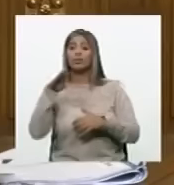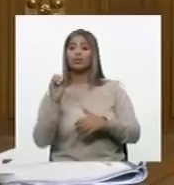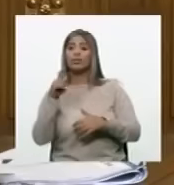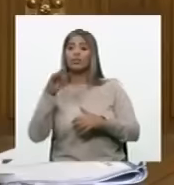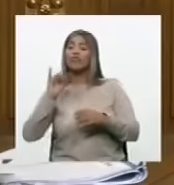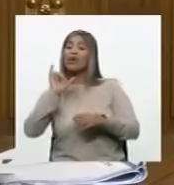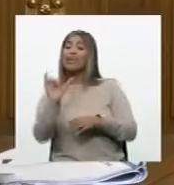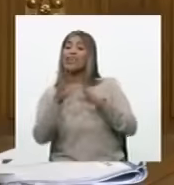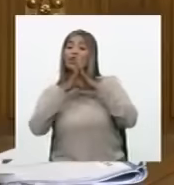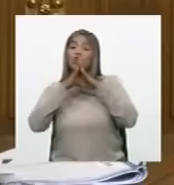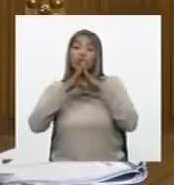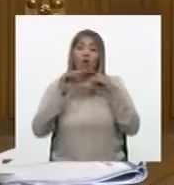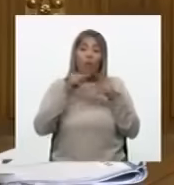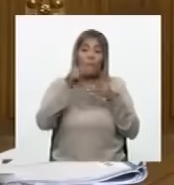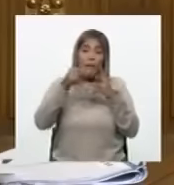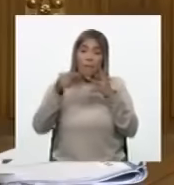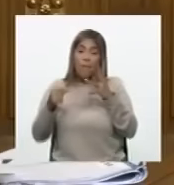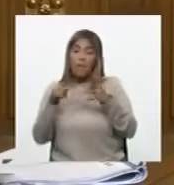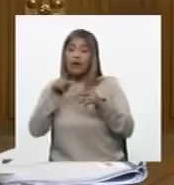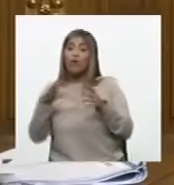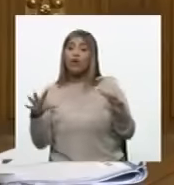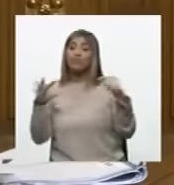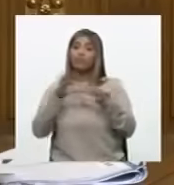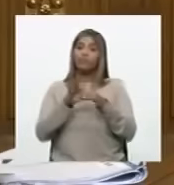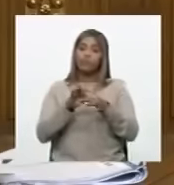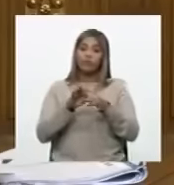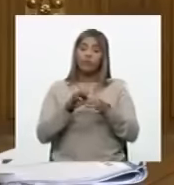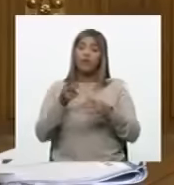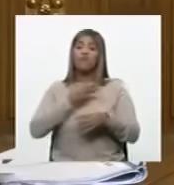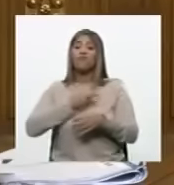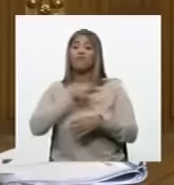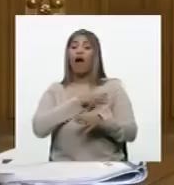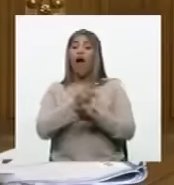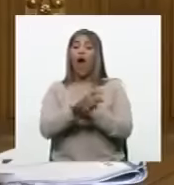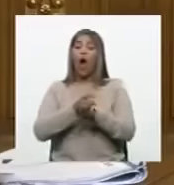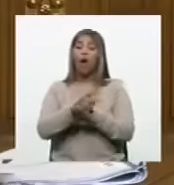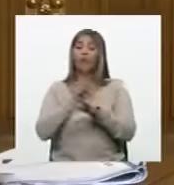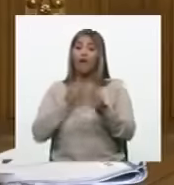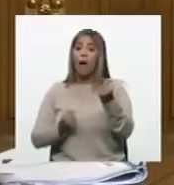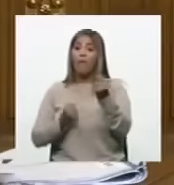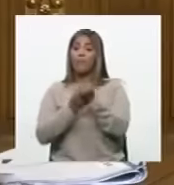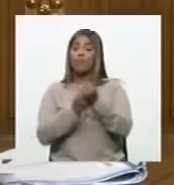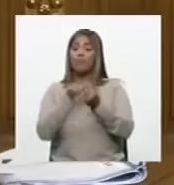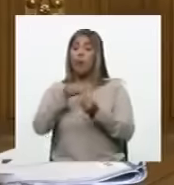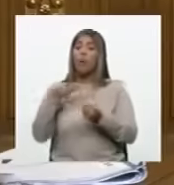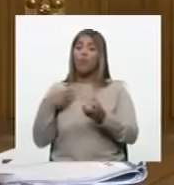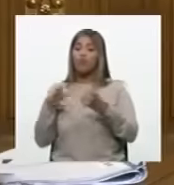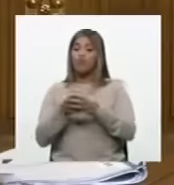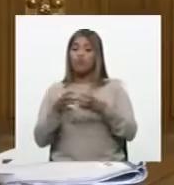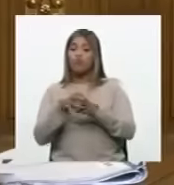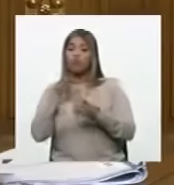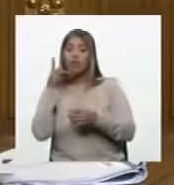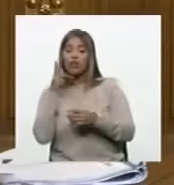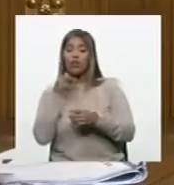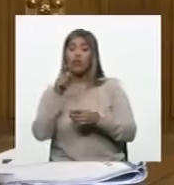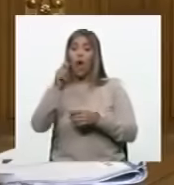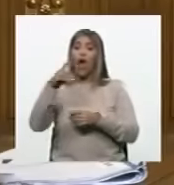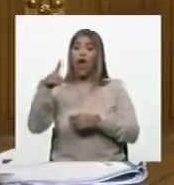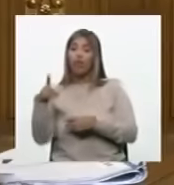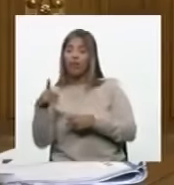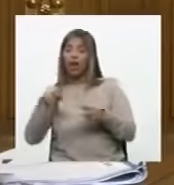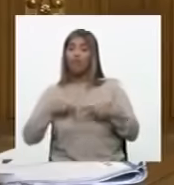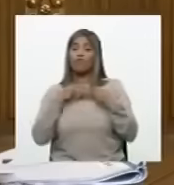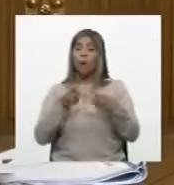y todo el entramado de corruptela que estuvo asociado al falso gobierno interino apoyado por los partidos políticos Acción Democrática, Voluntad